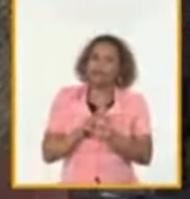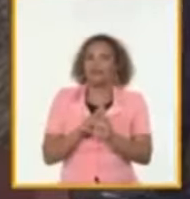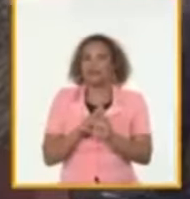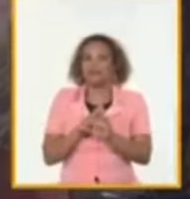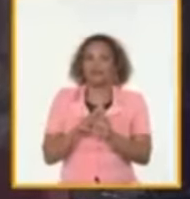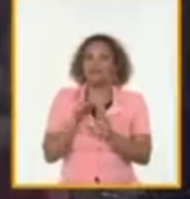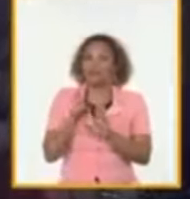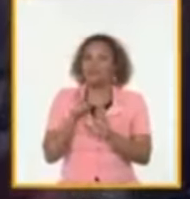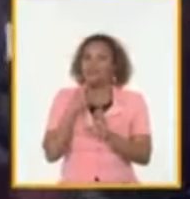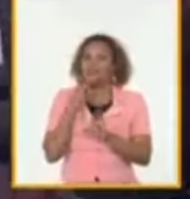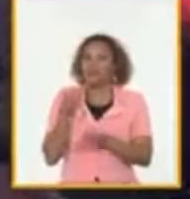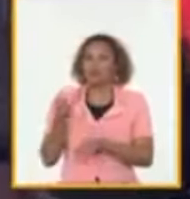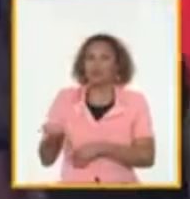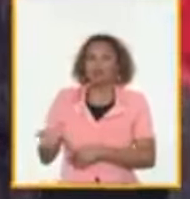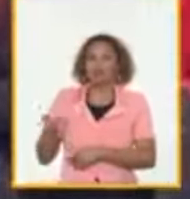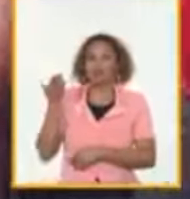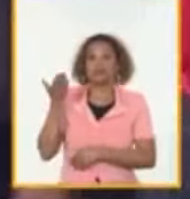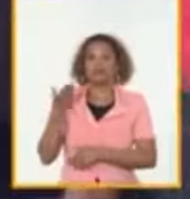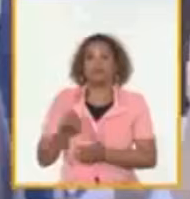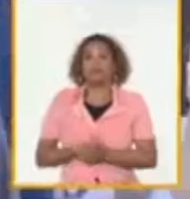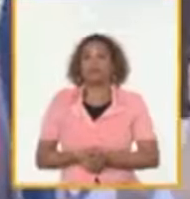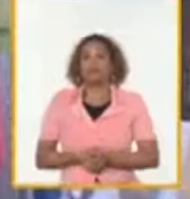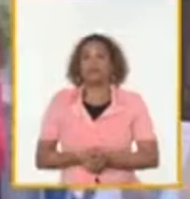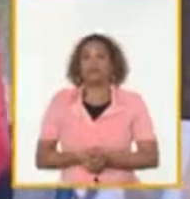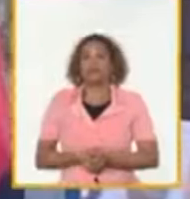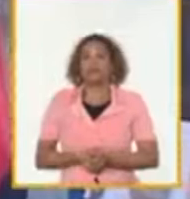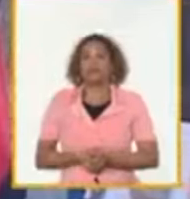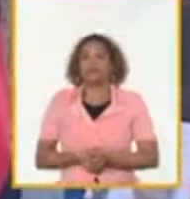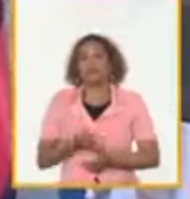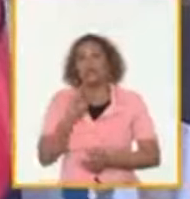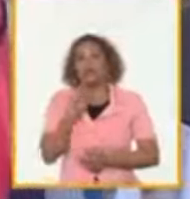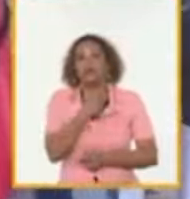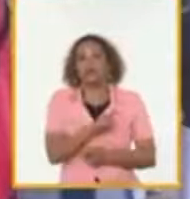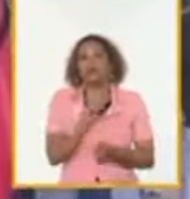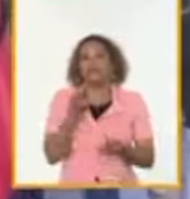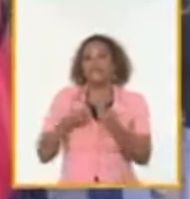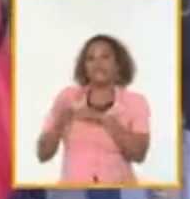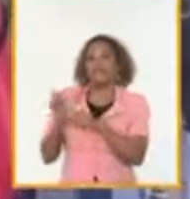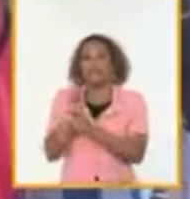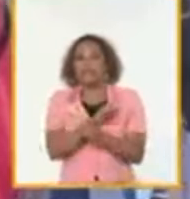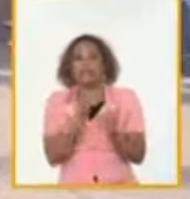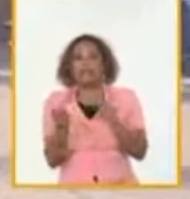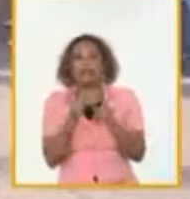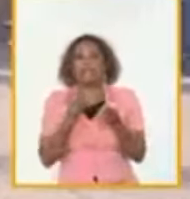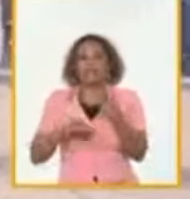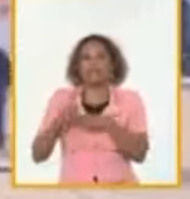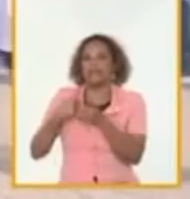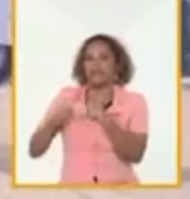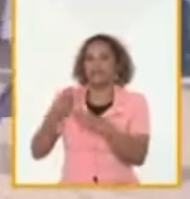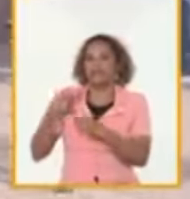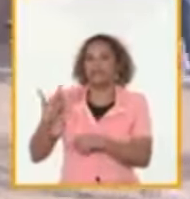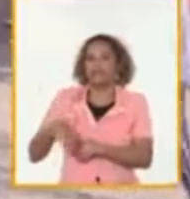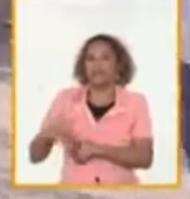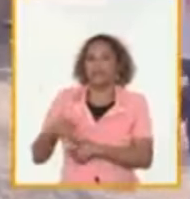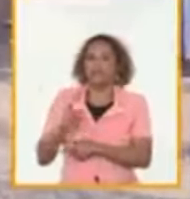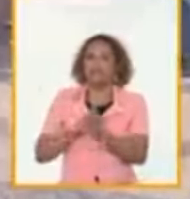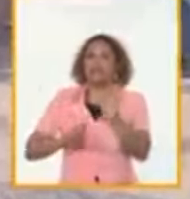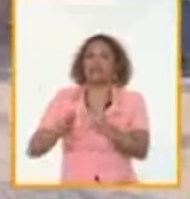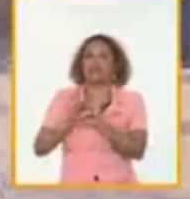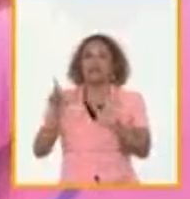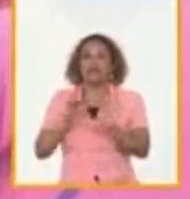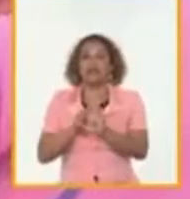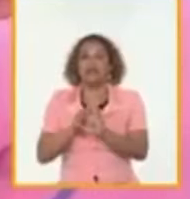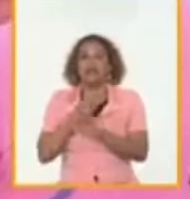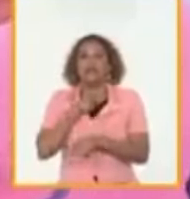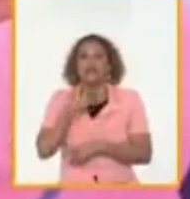hace que los precios se sigan incrementando que uno le venda al otro que se sigan revendiendo Y entonces si sale directo del productor al destino